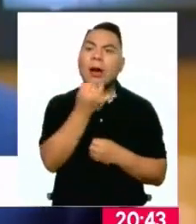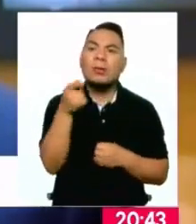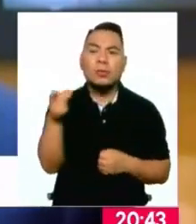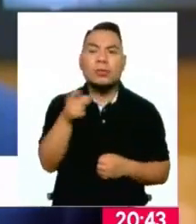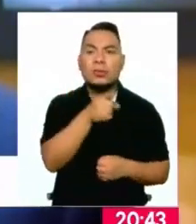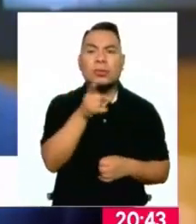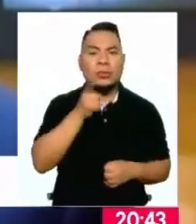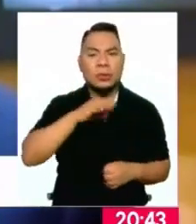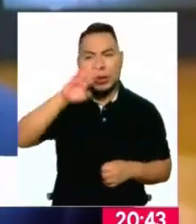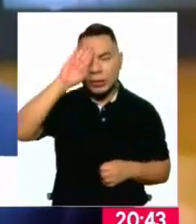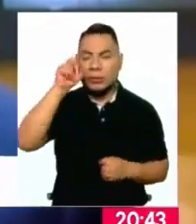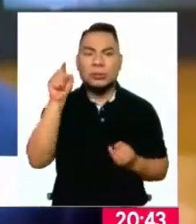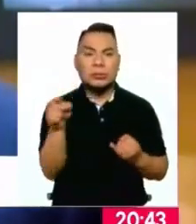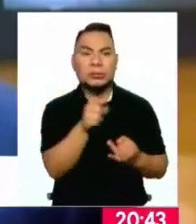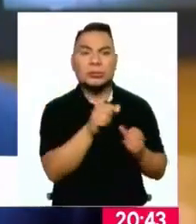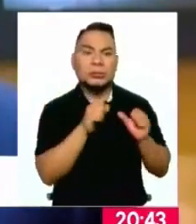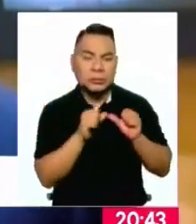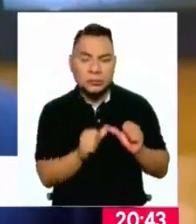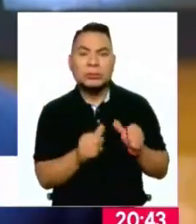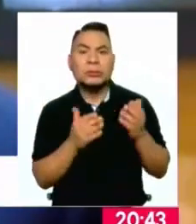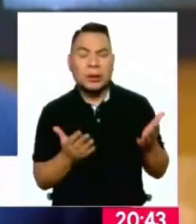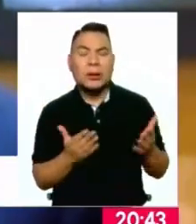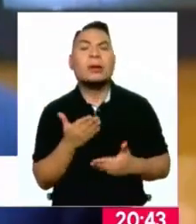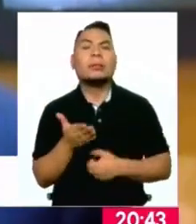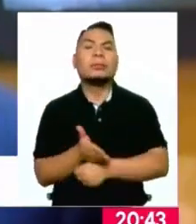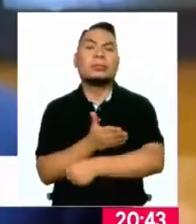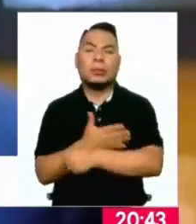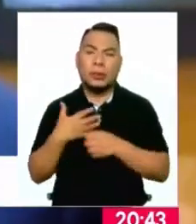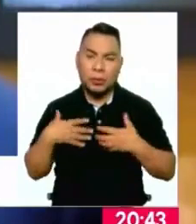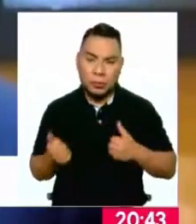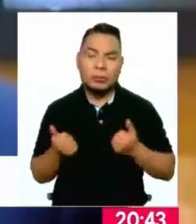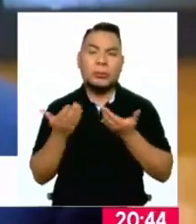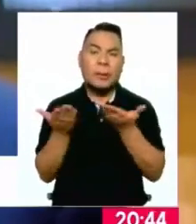gabinete que están en proceso